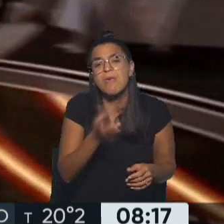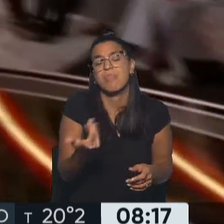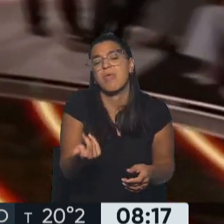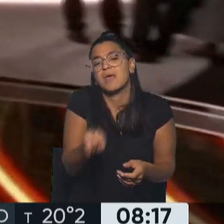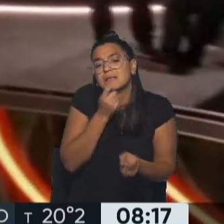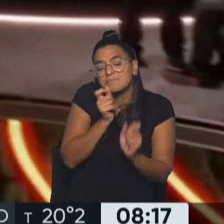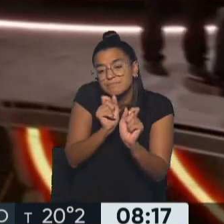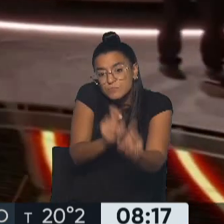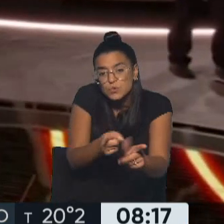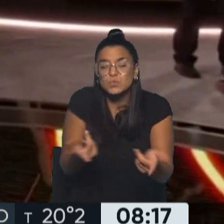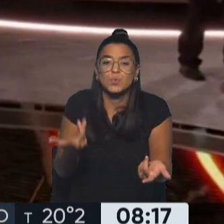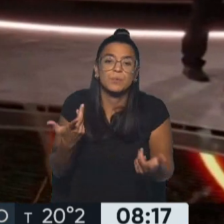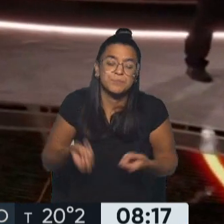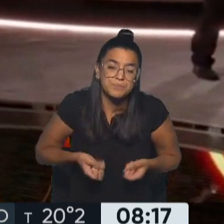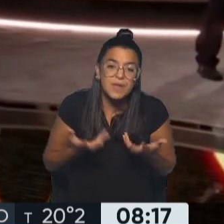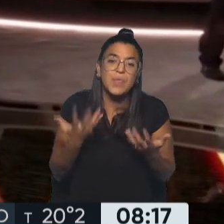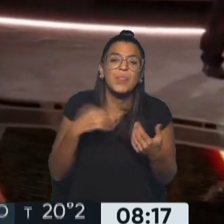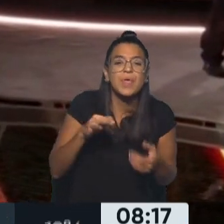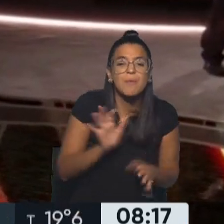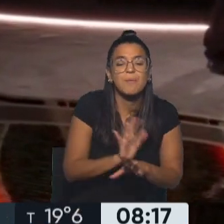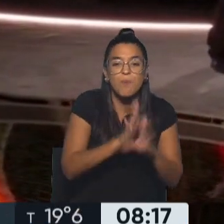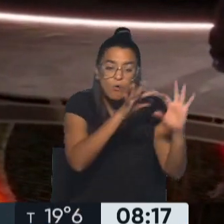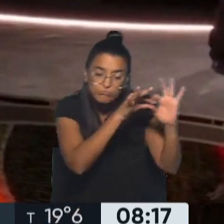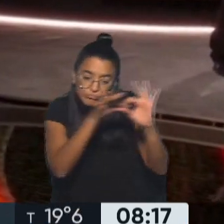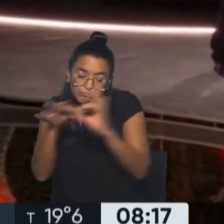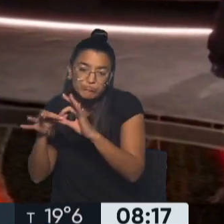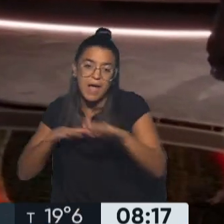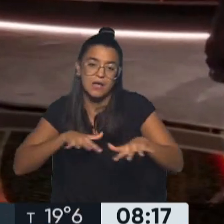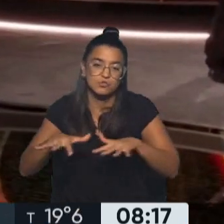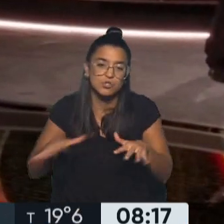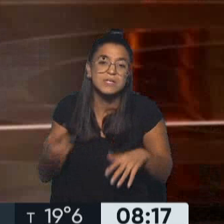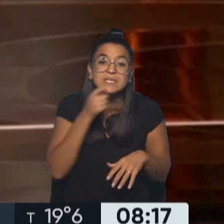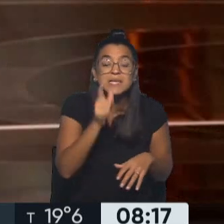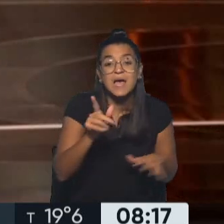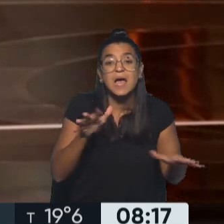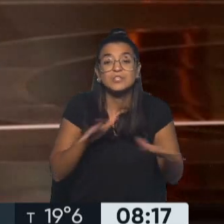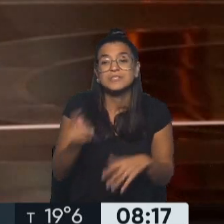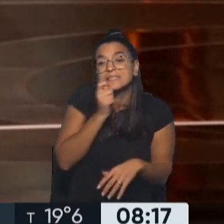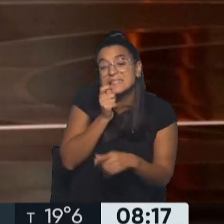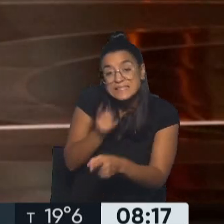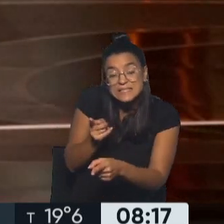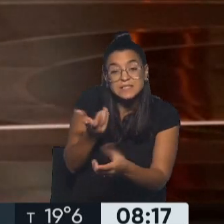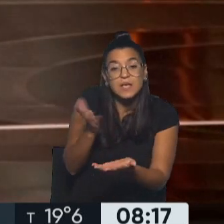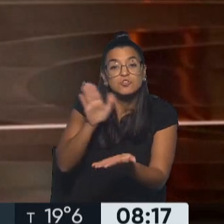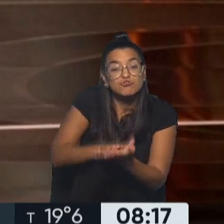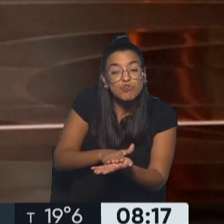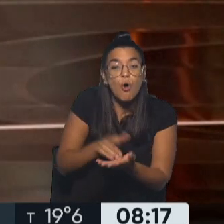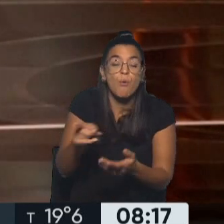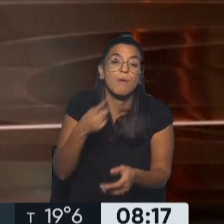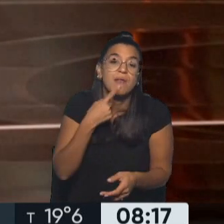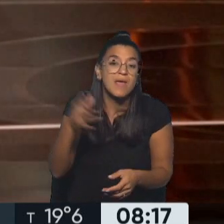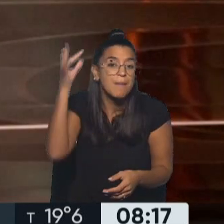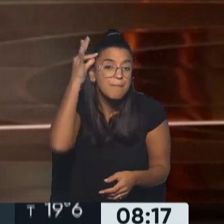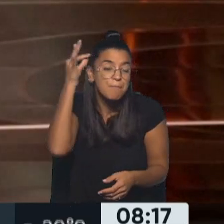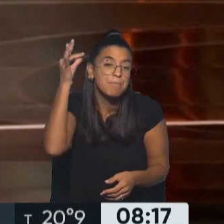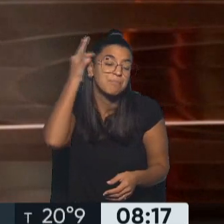ante toda reacción tiene que haber una correlatividad con la acción. Y si la acción es hacerte un chiste sobre, repito, alopecia, no